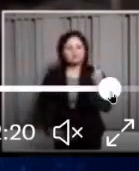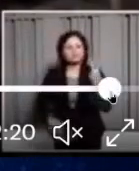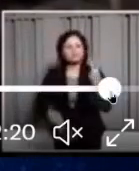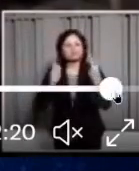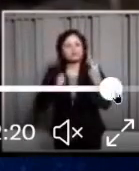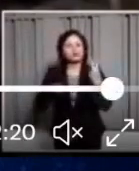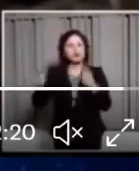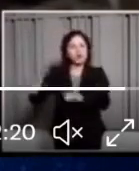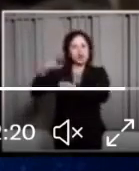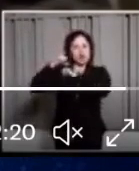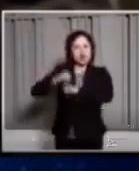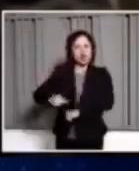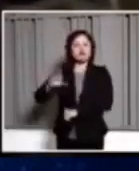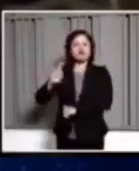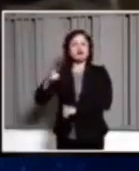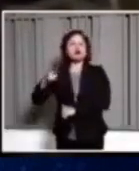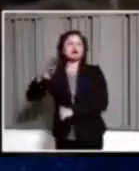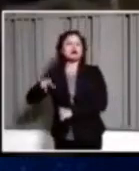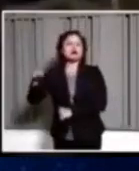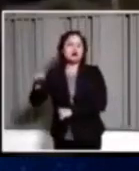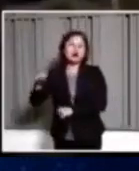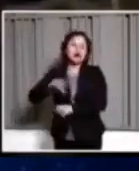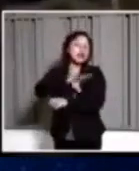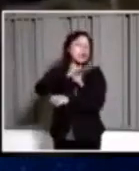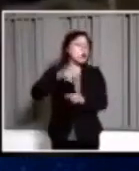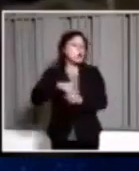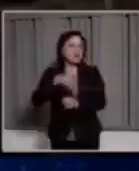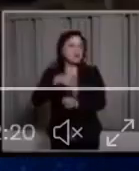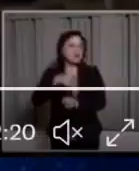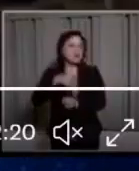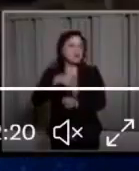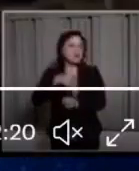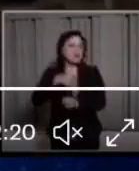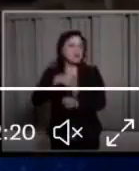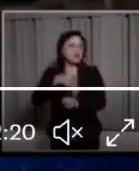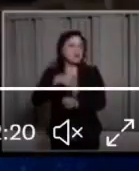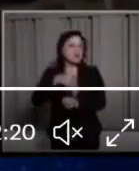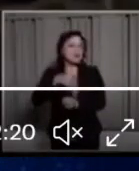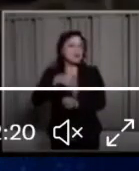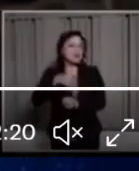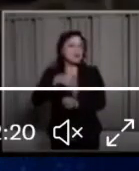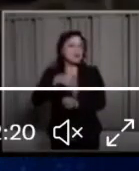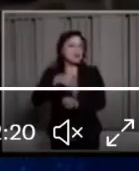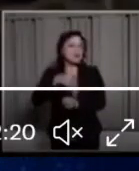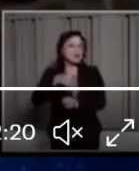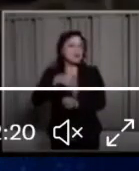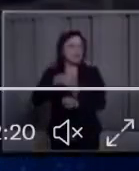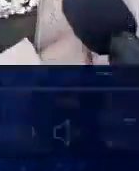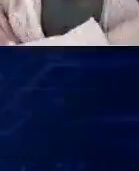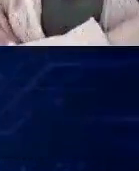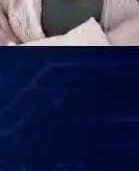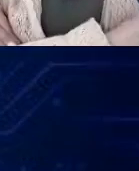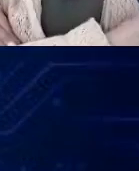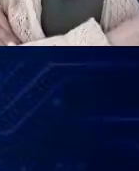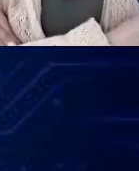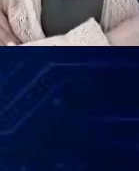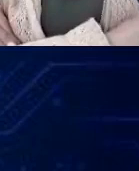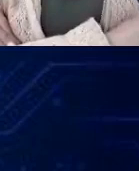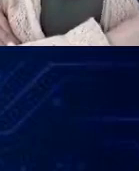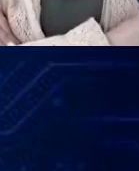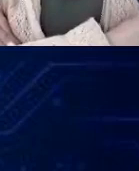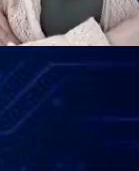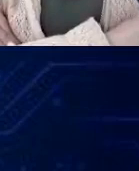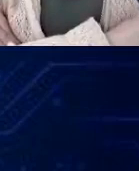hizo uso de la palabra fue alfonso castillo cuevas hijo de codas morán que le reclamó que haya traído el caso con lo que retrasó la liberación de su madre le